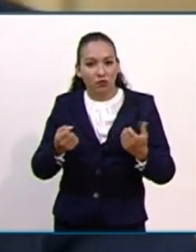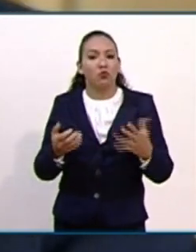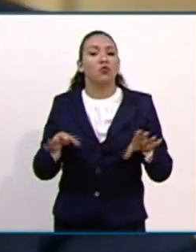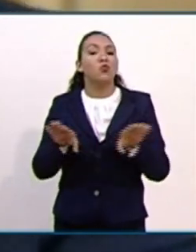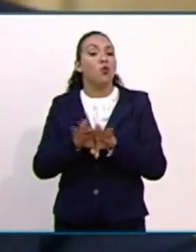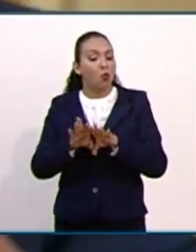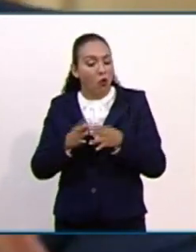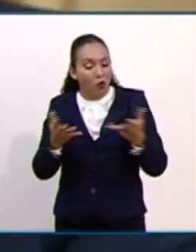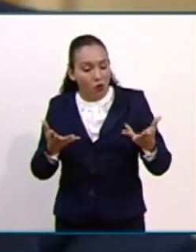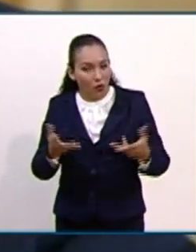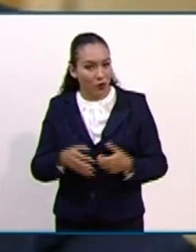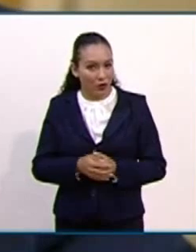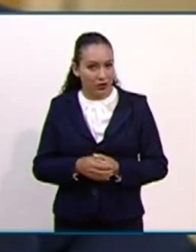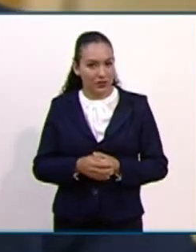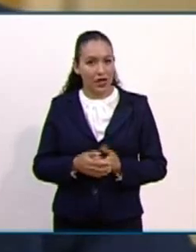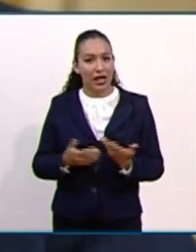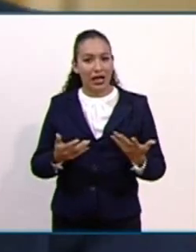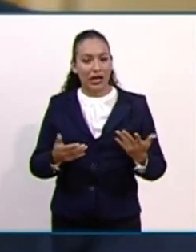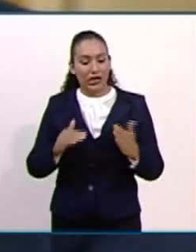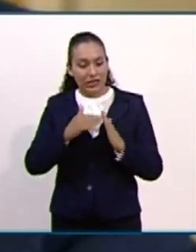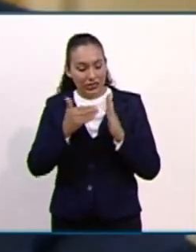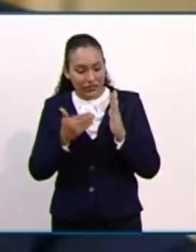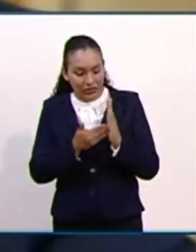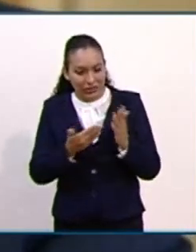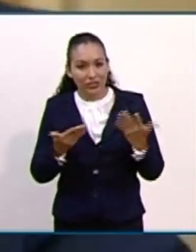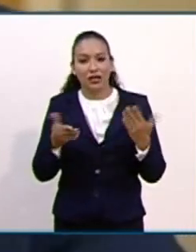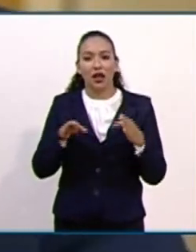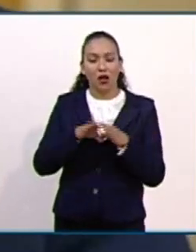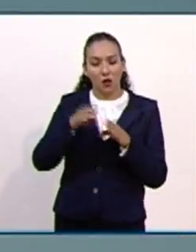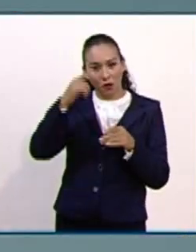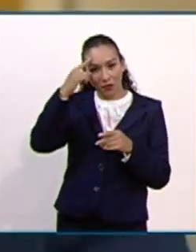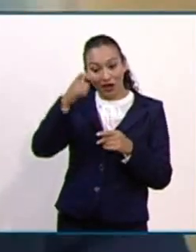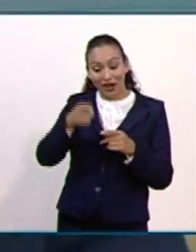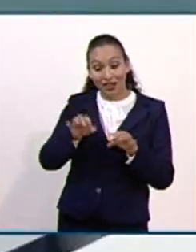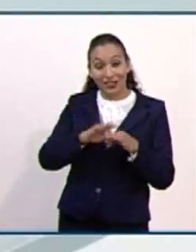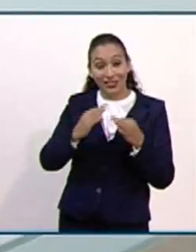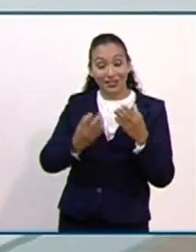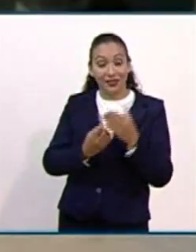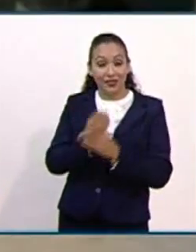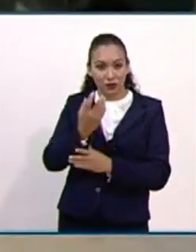cómo la logística de lo que implica el cambiar de modelo.